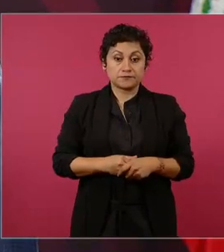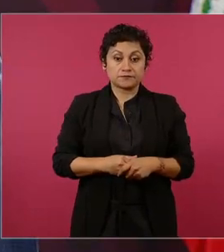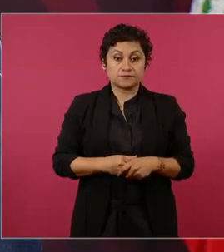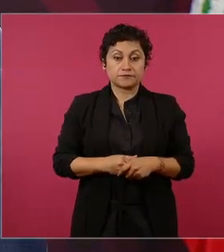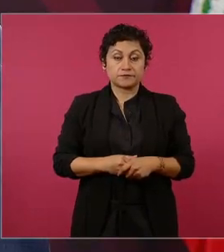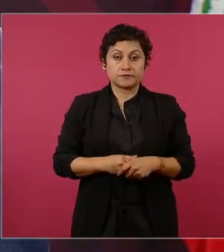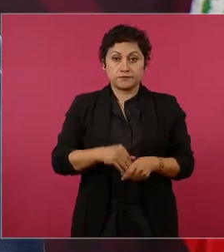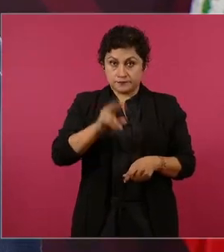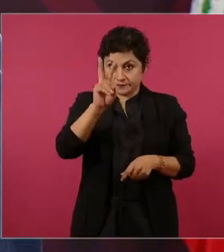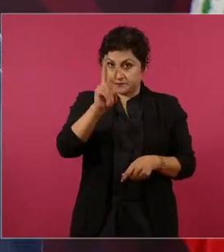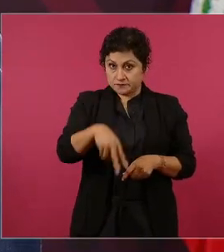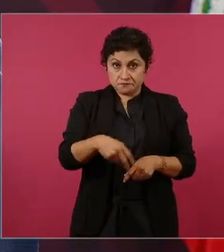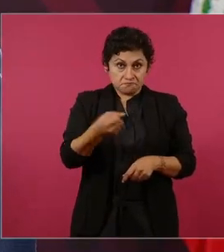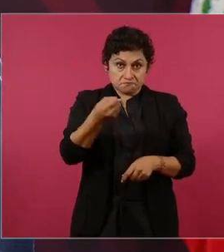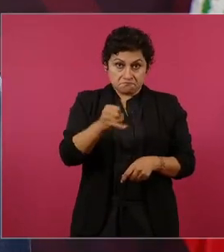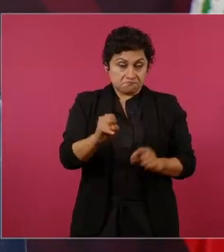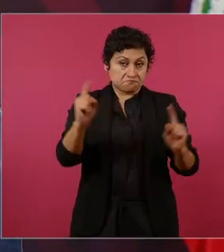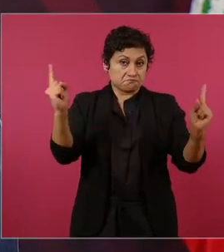Siempre así.